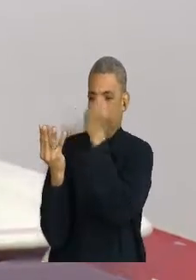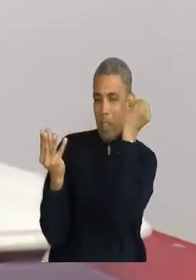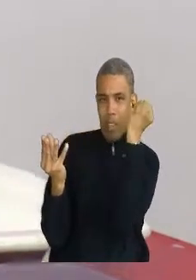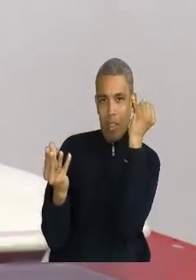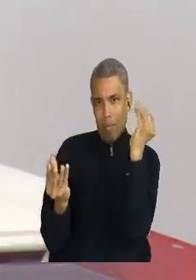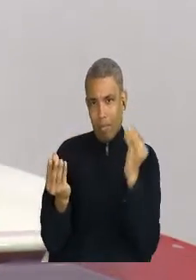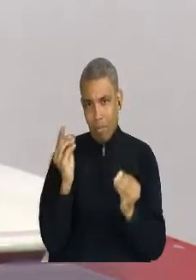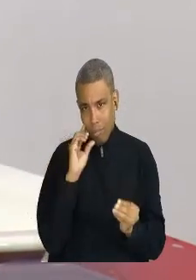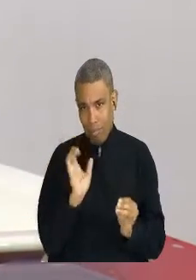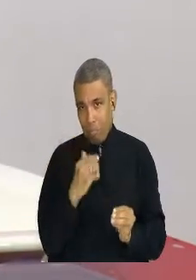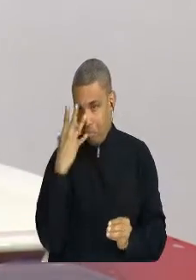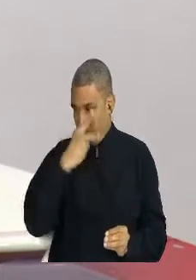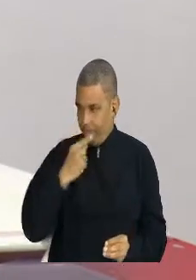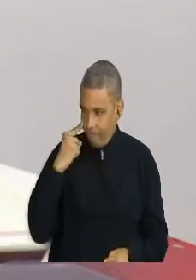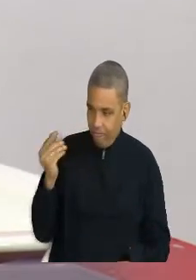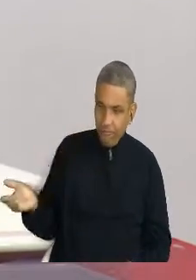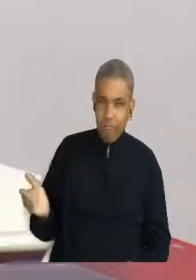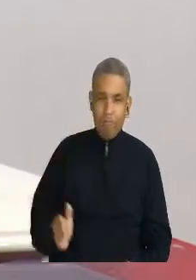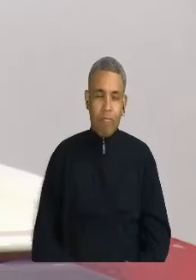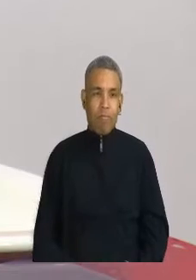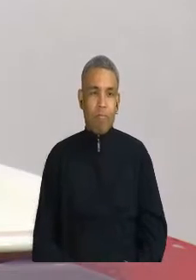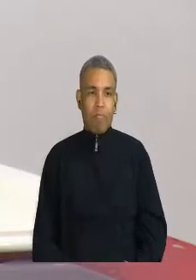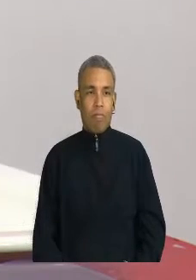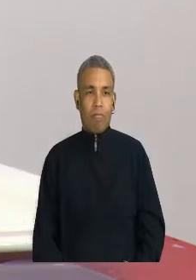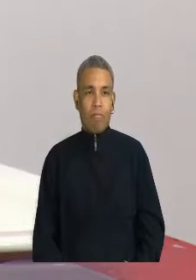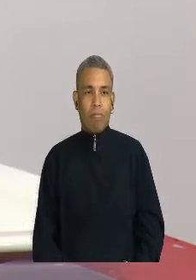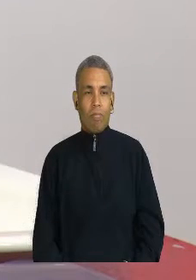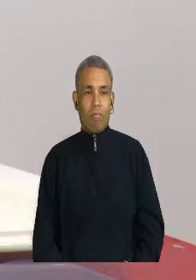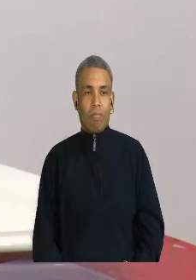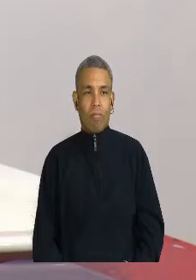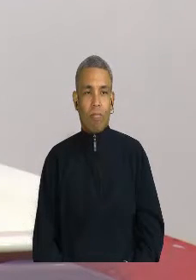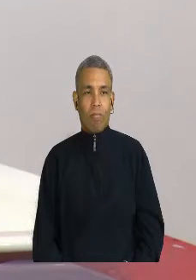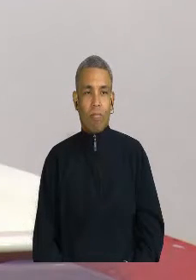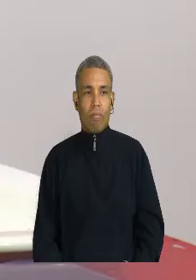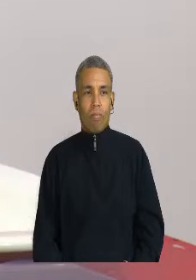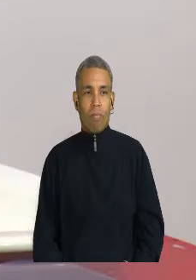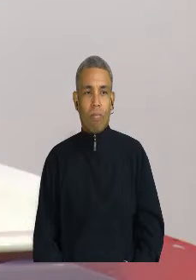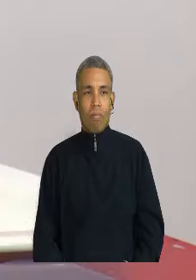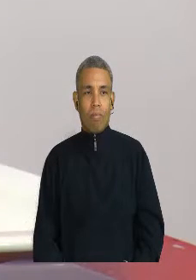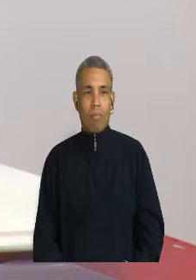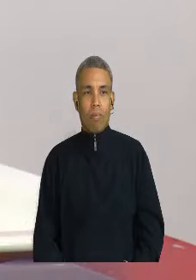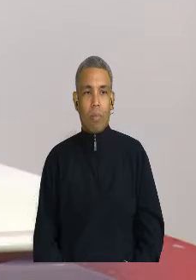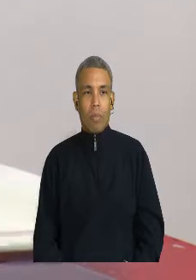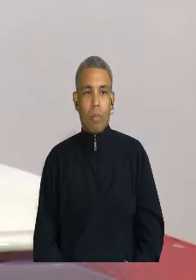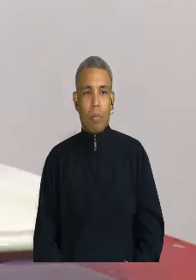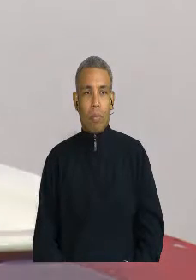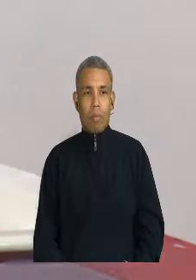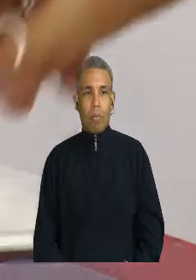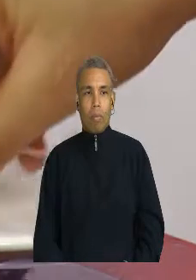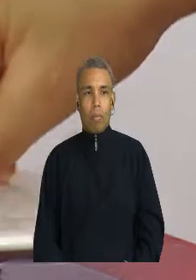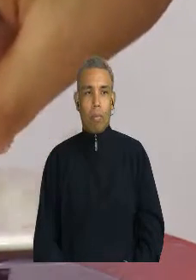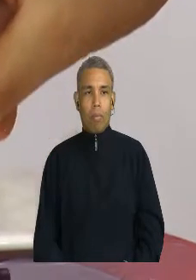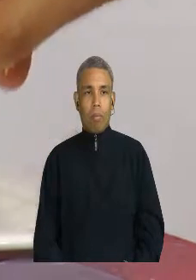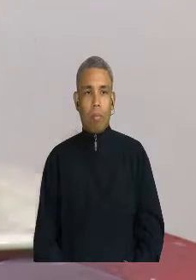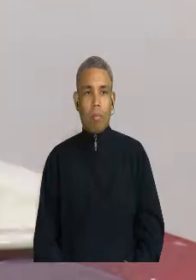espectacular. ¿Listo, Roche? Entonces ¿listo? Ya ahí es al gusto de ustedes. Yo aquí le voy a colocar al bajo al plato. Ajá. Un poquitico nuestro